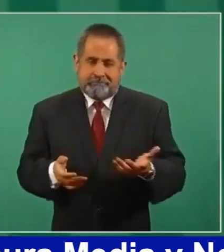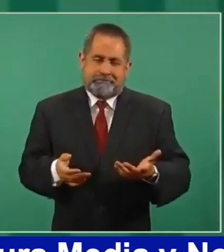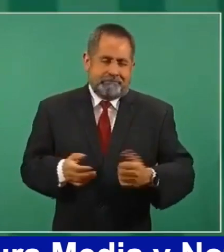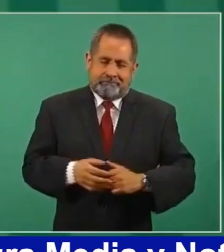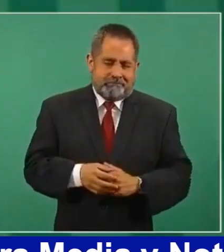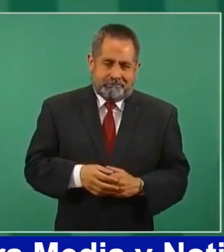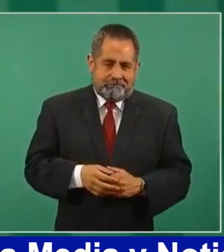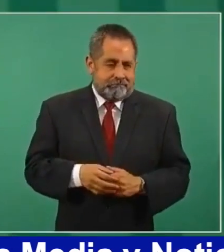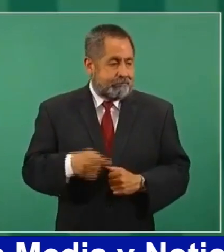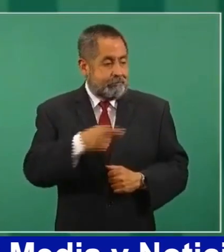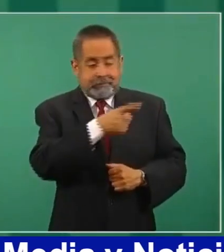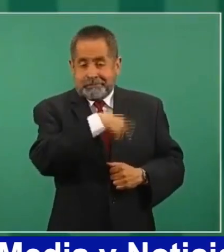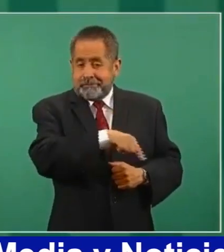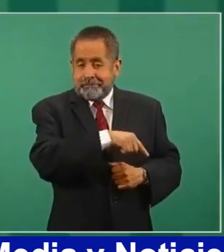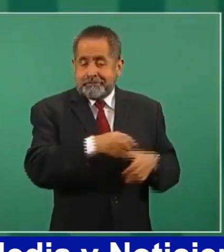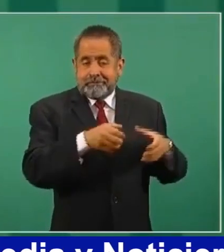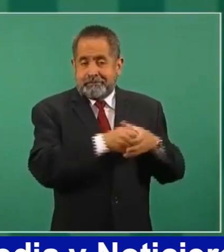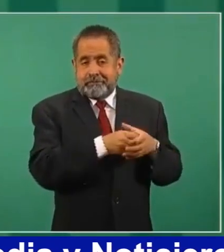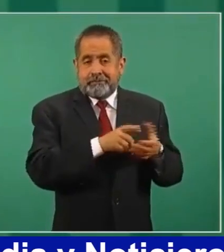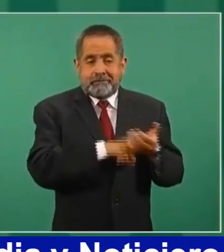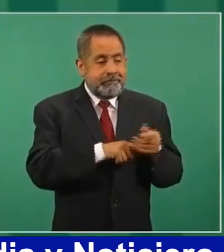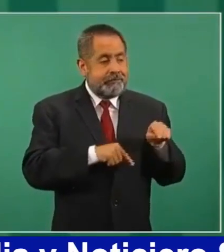si ellos